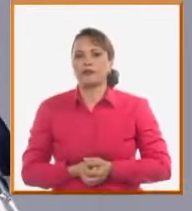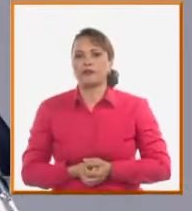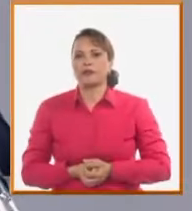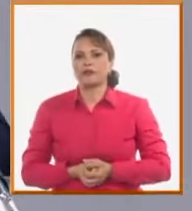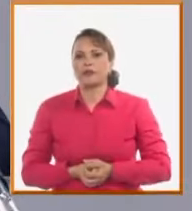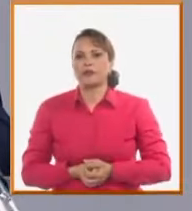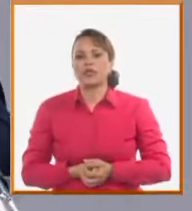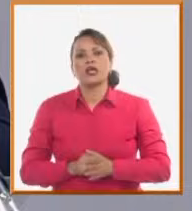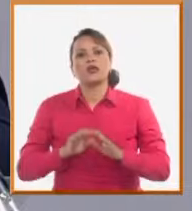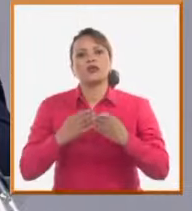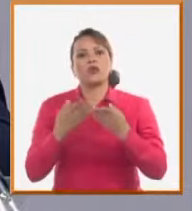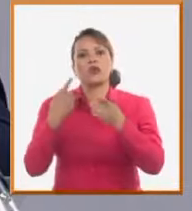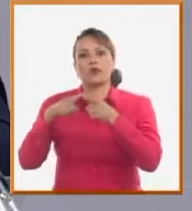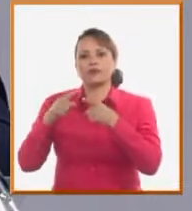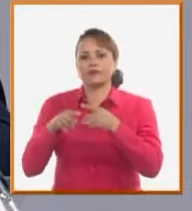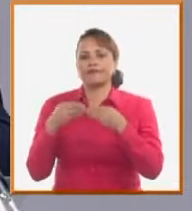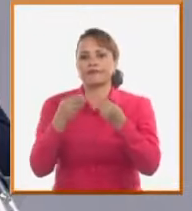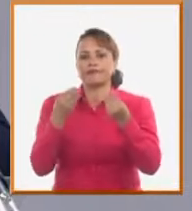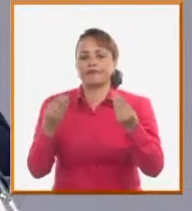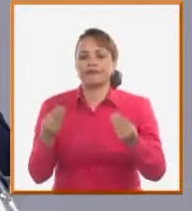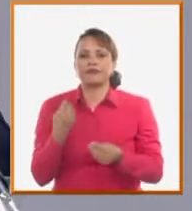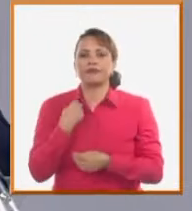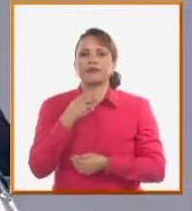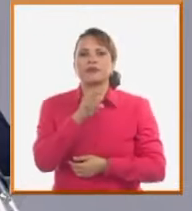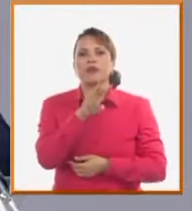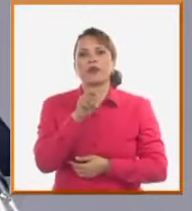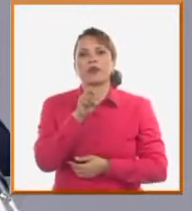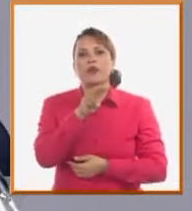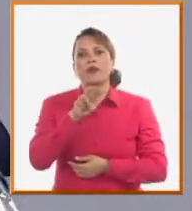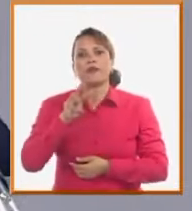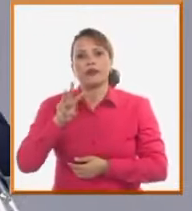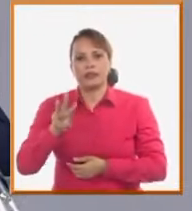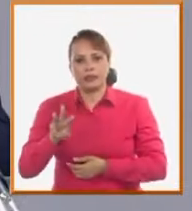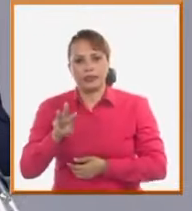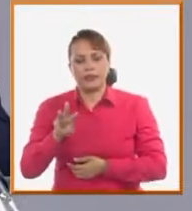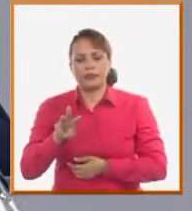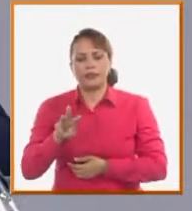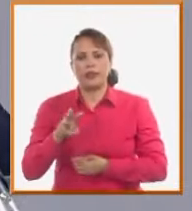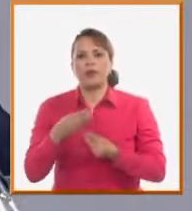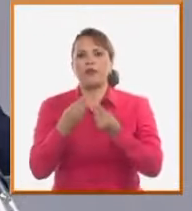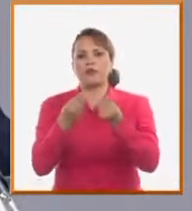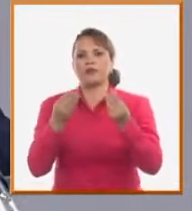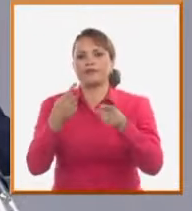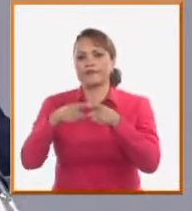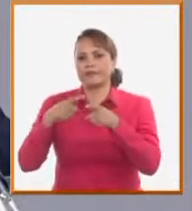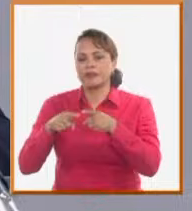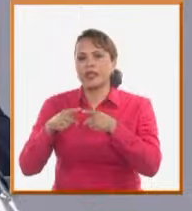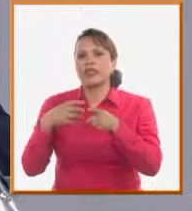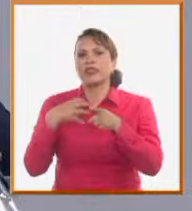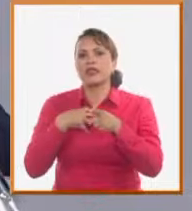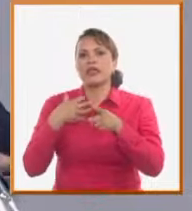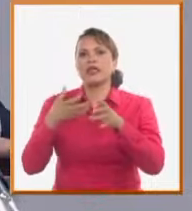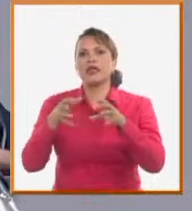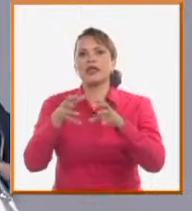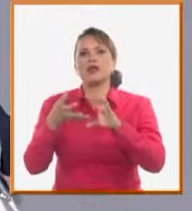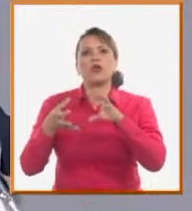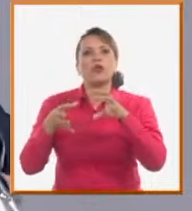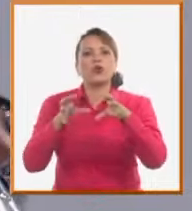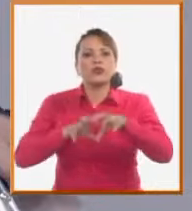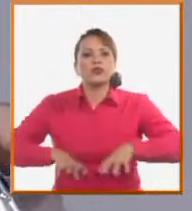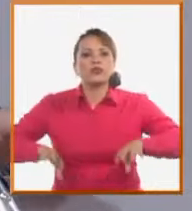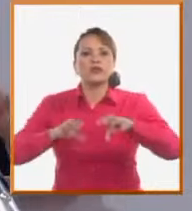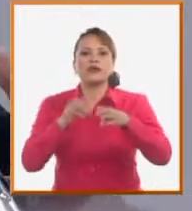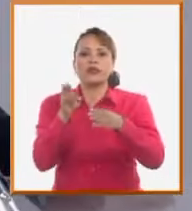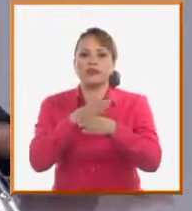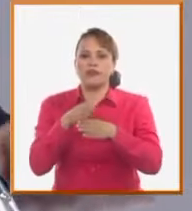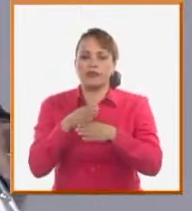hemos entregado en el 2023. requieren condiciones de una gama que no son los